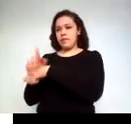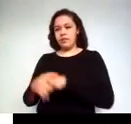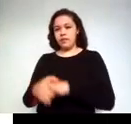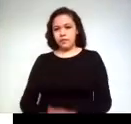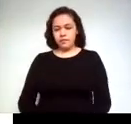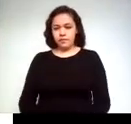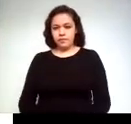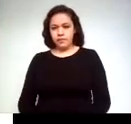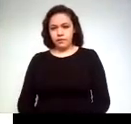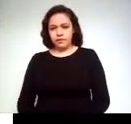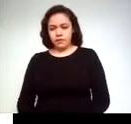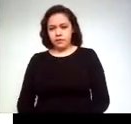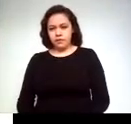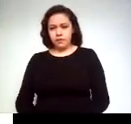sucede.